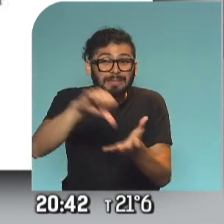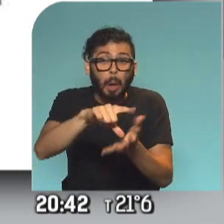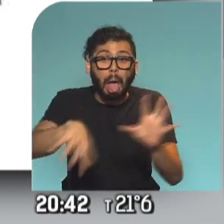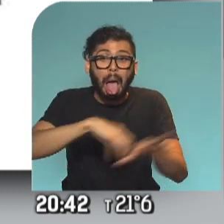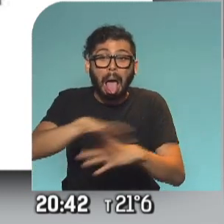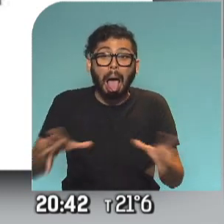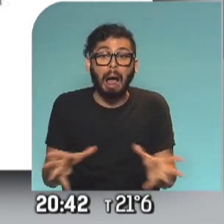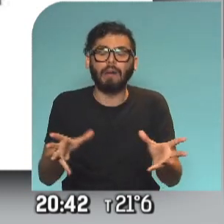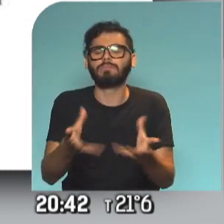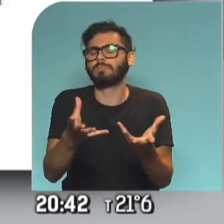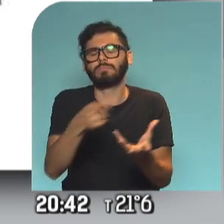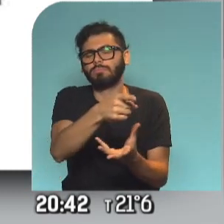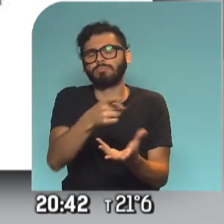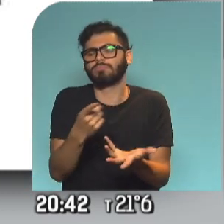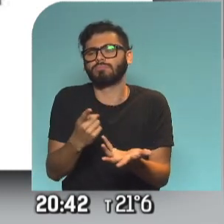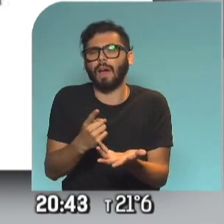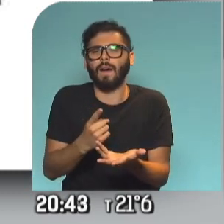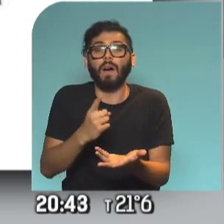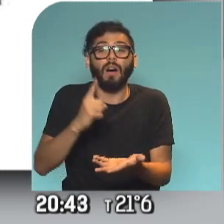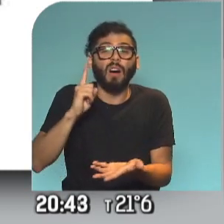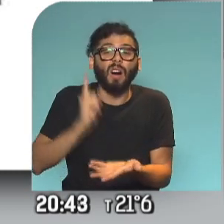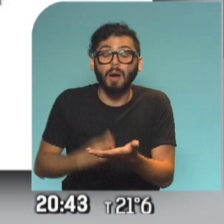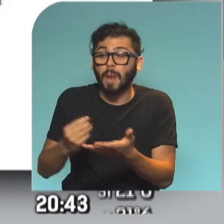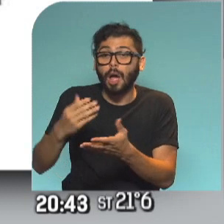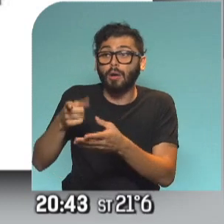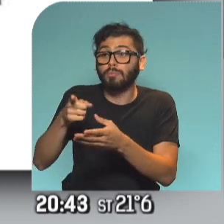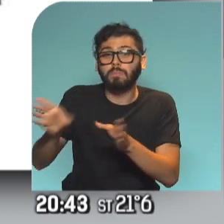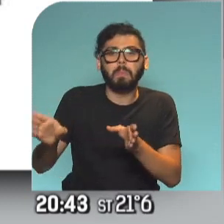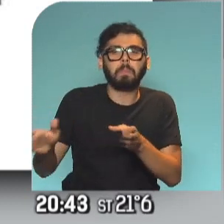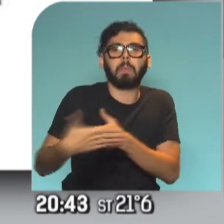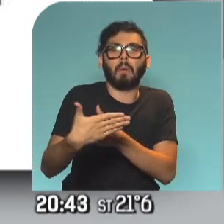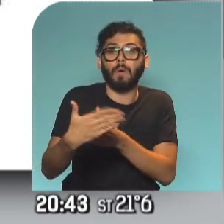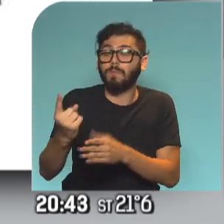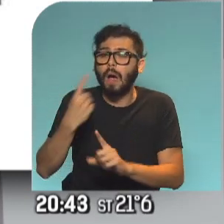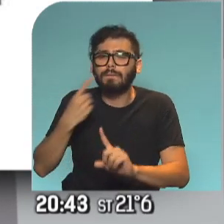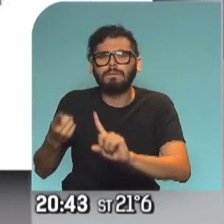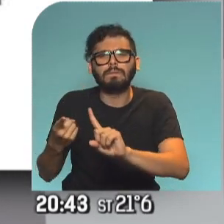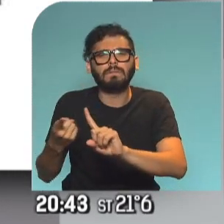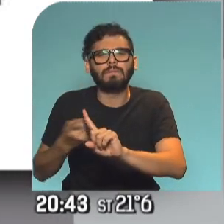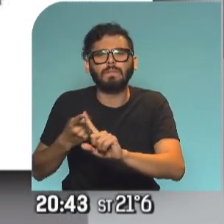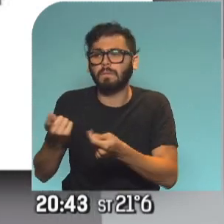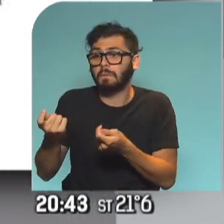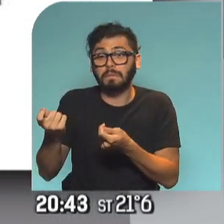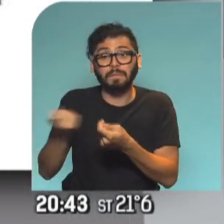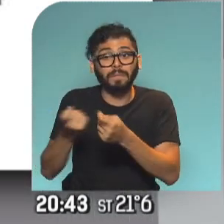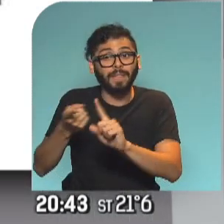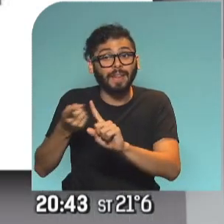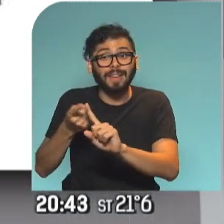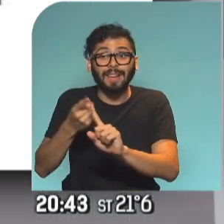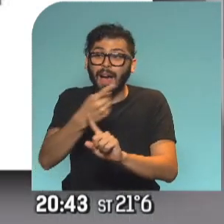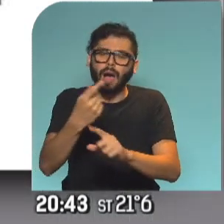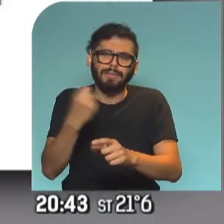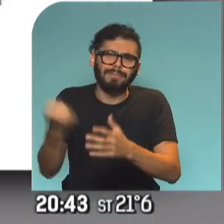esta acción es imponer obstáculos adicionales a cualquier perspectiva de recuperación de las relaciones bilaterales.